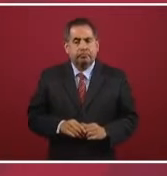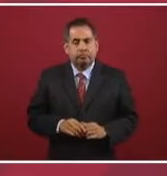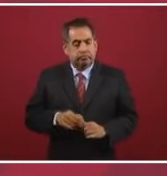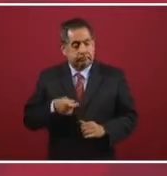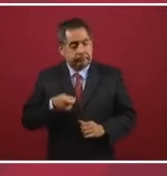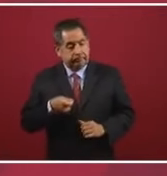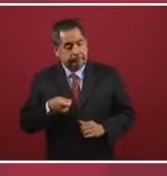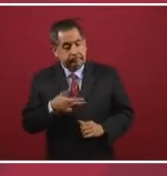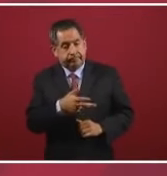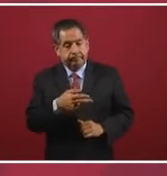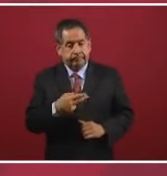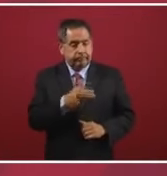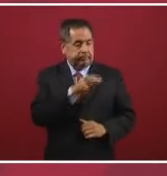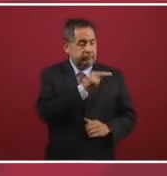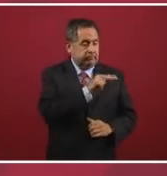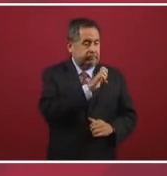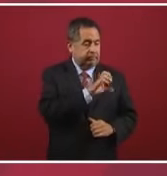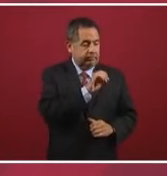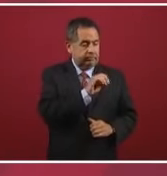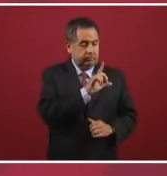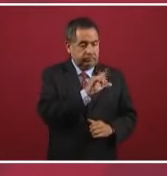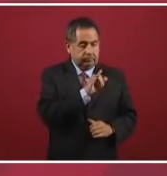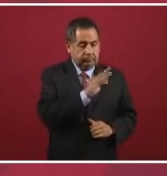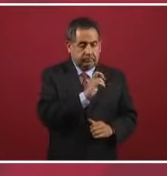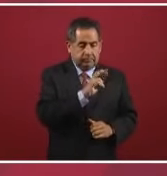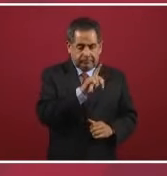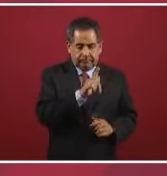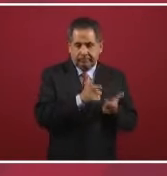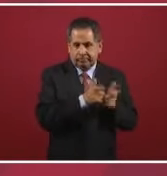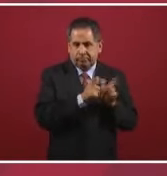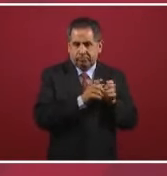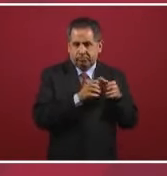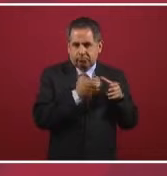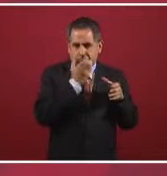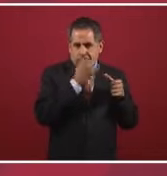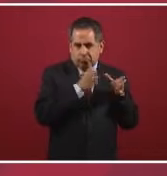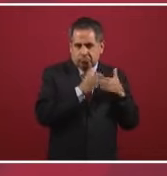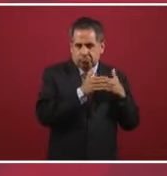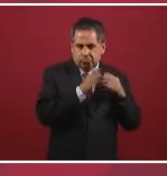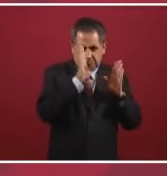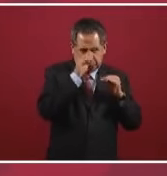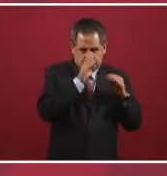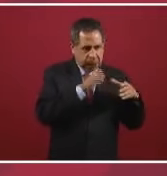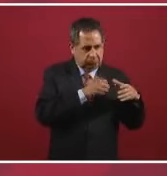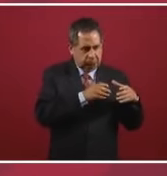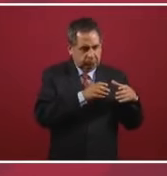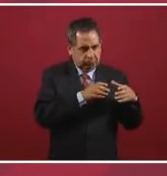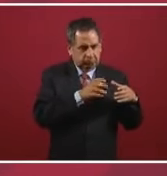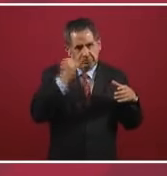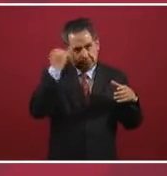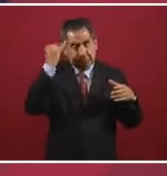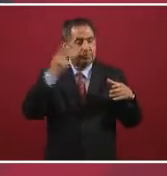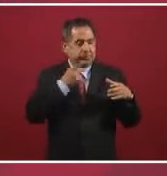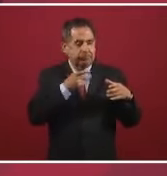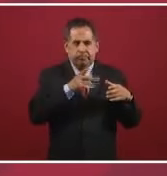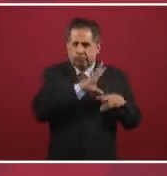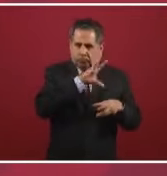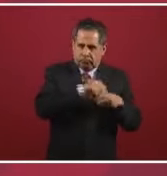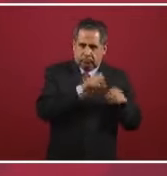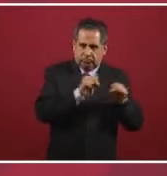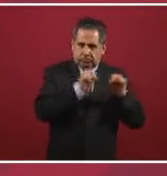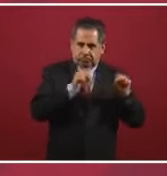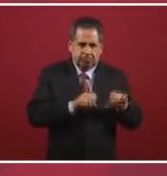denominado neoliberalismo, porque no solo es una política económica neoliberal, sino es un